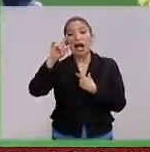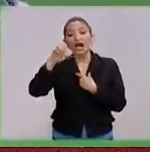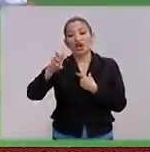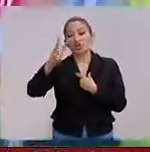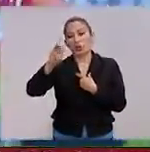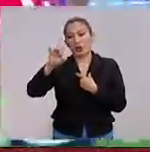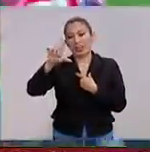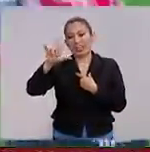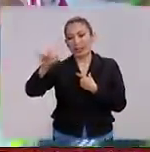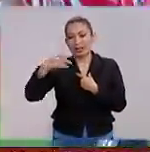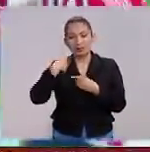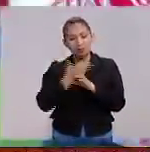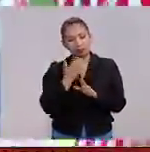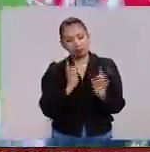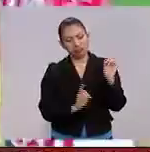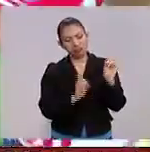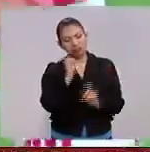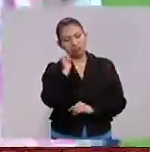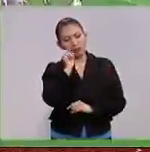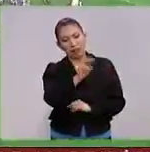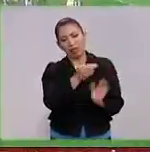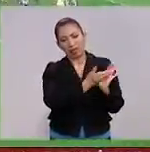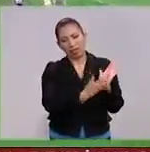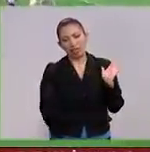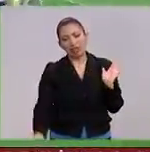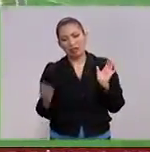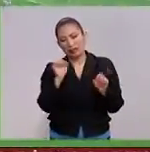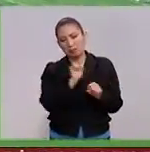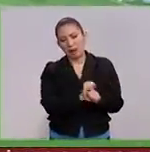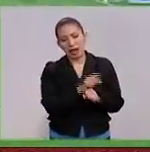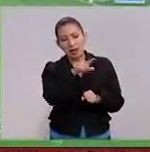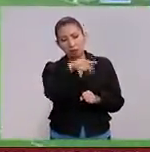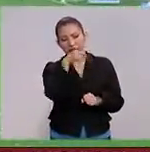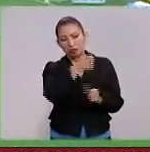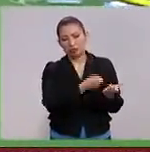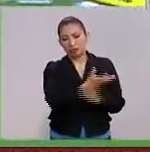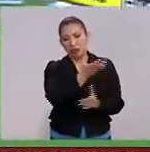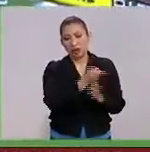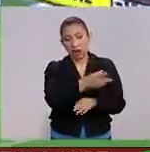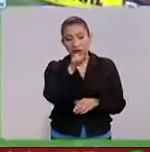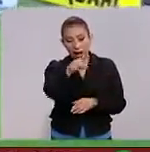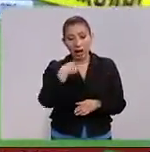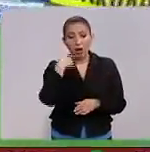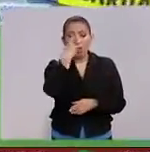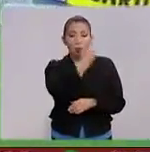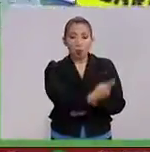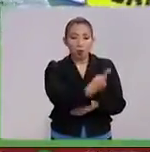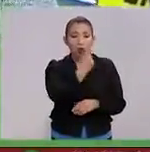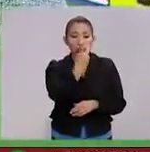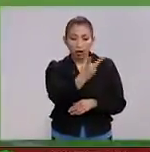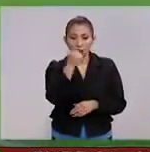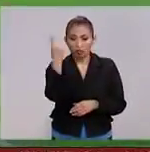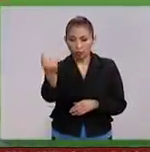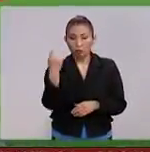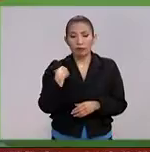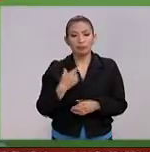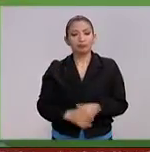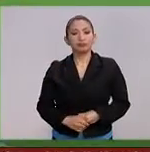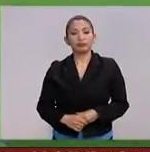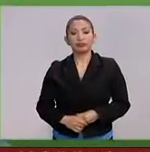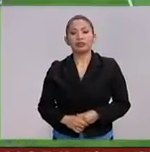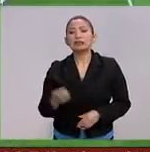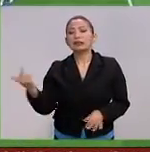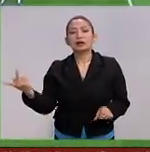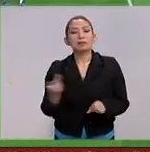peña que estuvo muy cuestionado durante toda la temporada de toda la semana por sus salidas fue el que marca el uno el dos por uno en ese momento